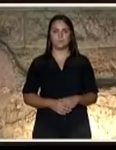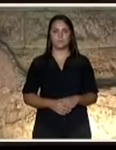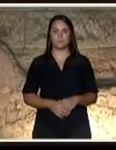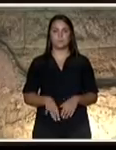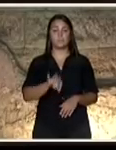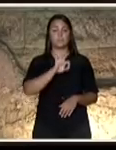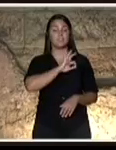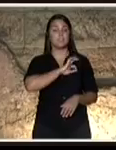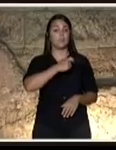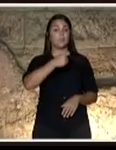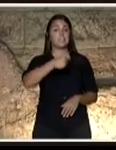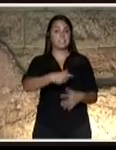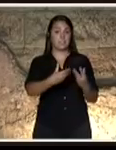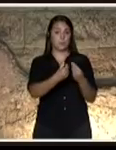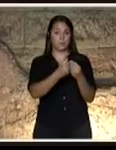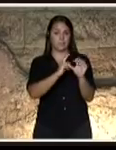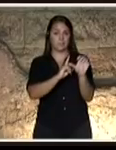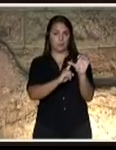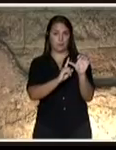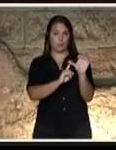Señor presidente de la Junta de Extremadura,